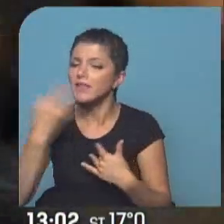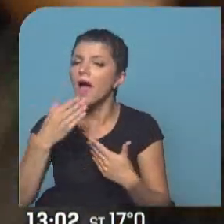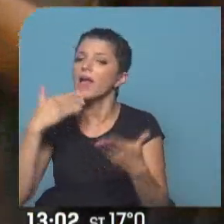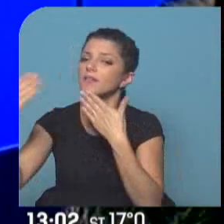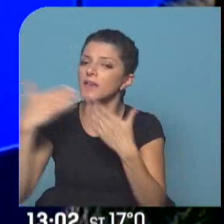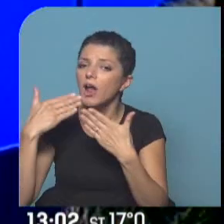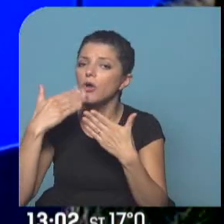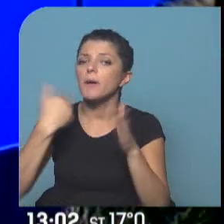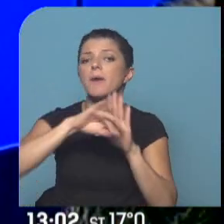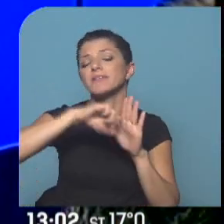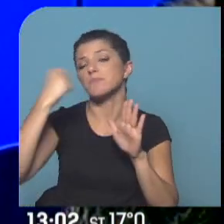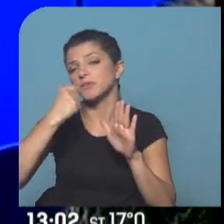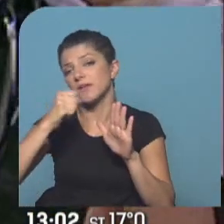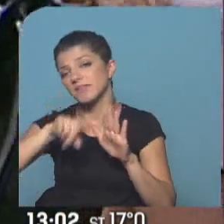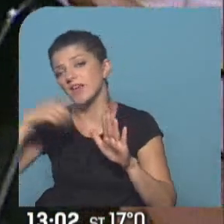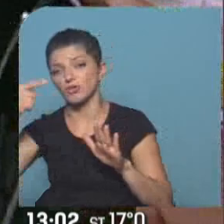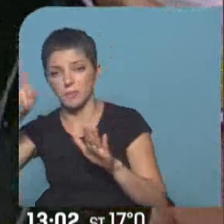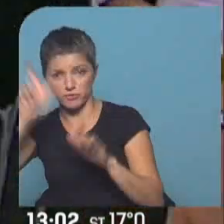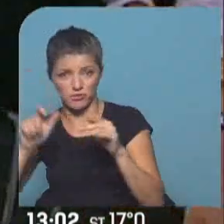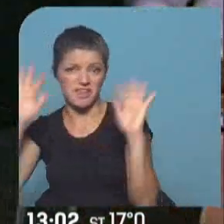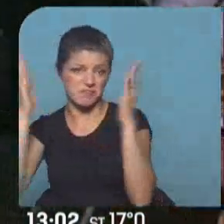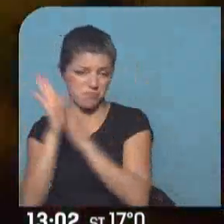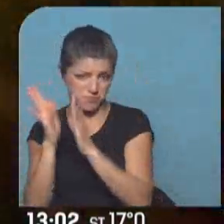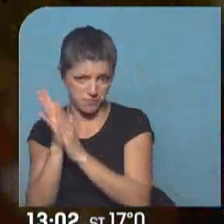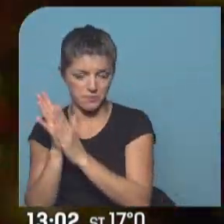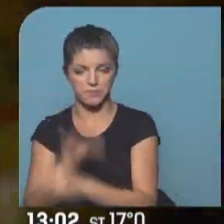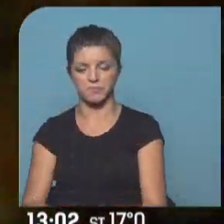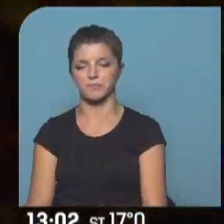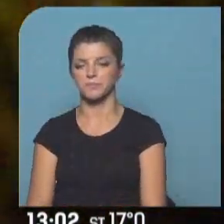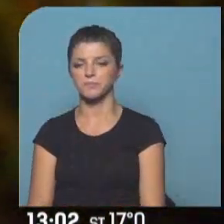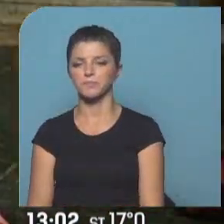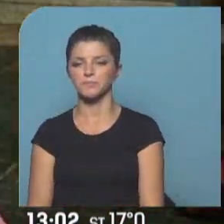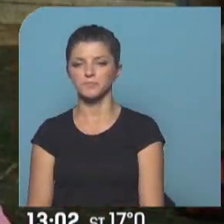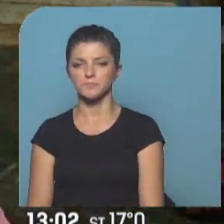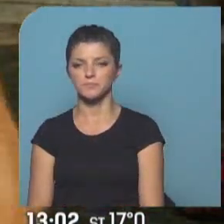sobre las voces airadas y los aplausos fáciles.